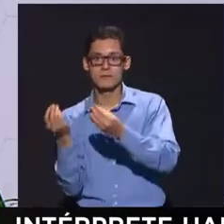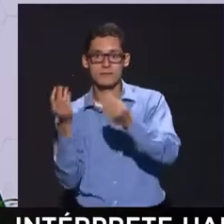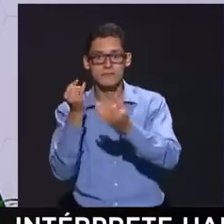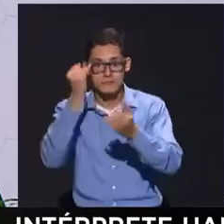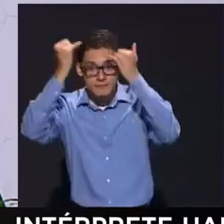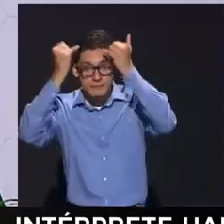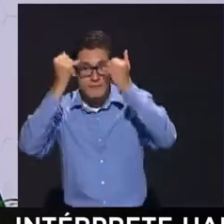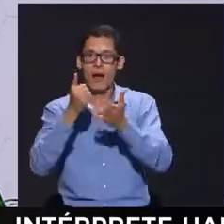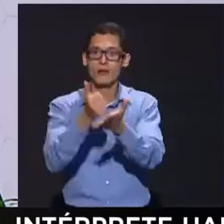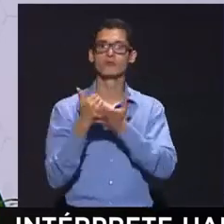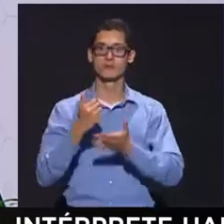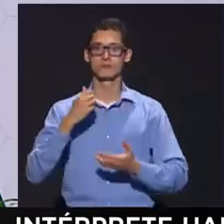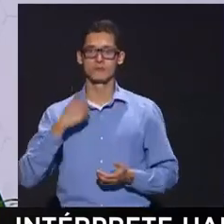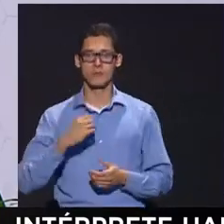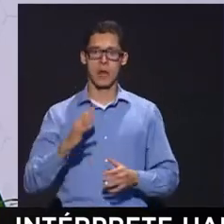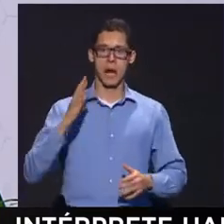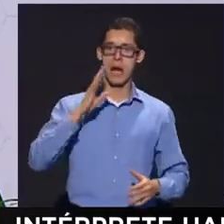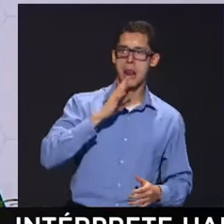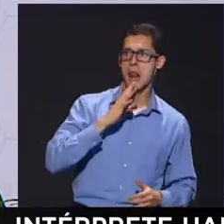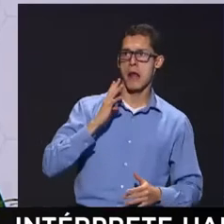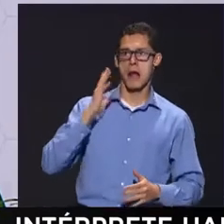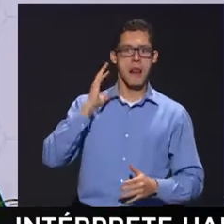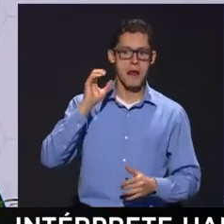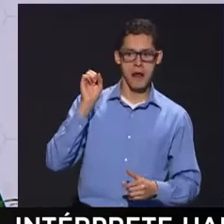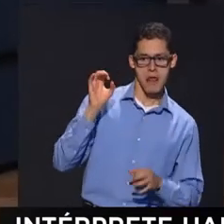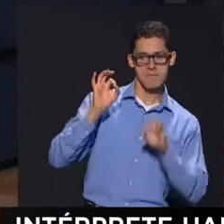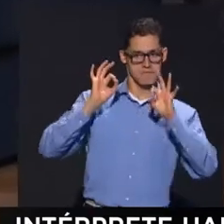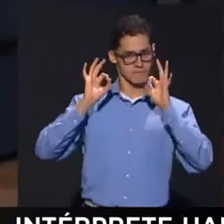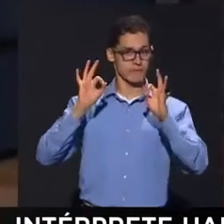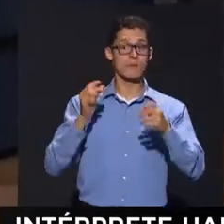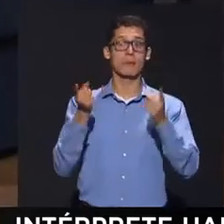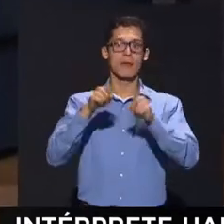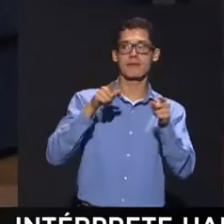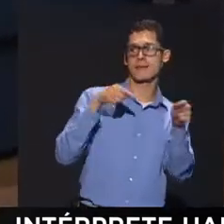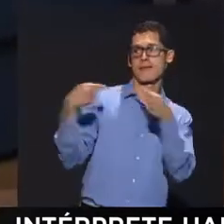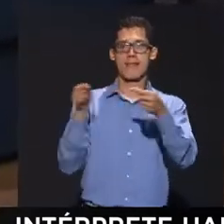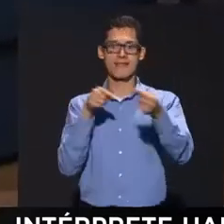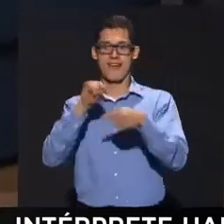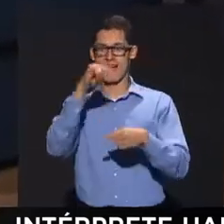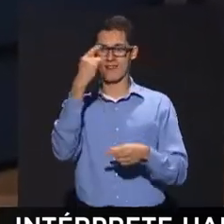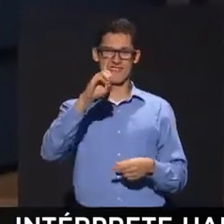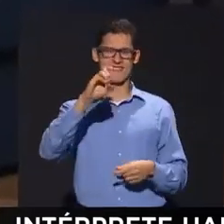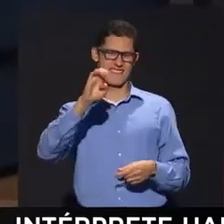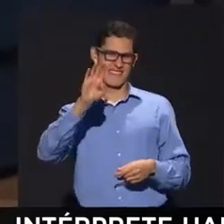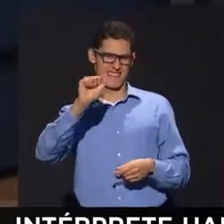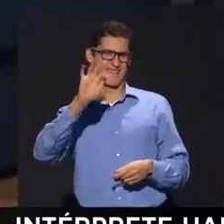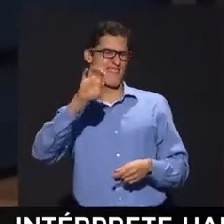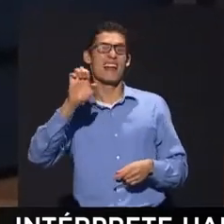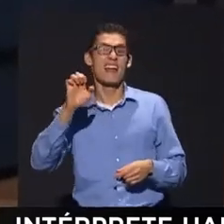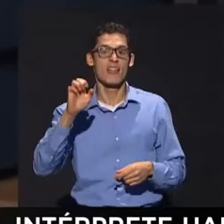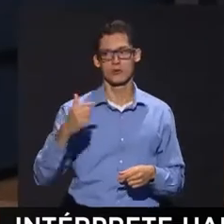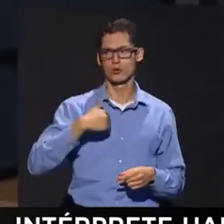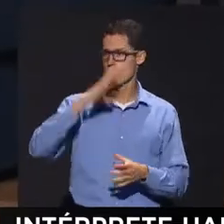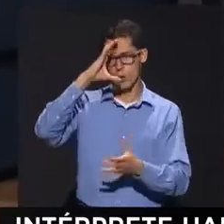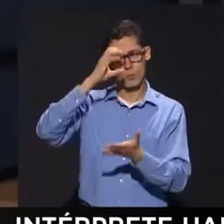mejorar en temas de discurso y el debate. Bueno, David, le cuento que vamos a tener un tema muy interesante y yo sé que en los